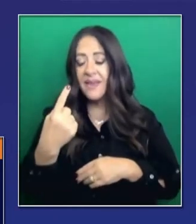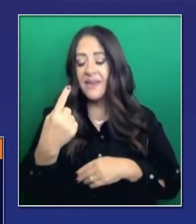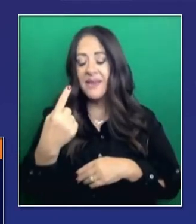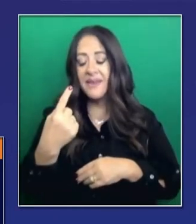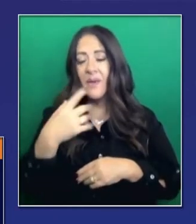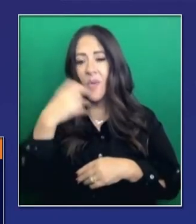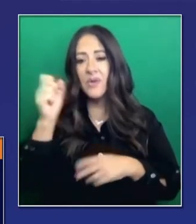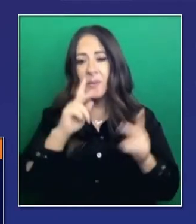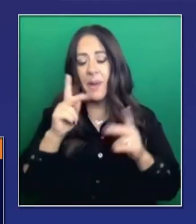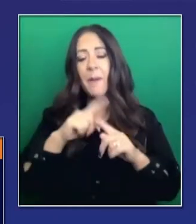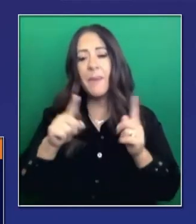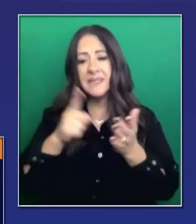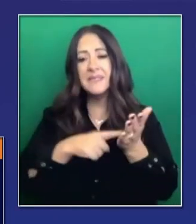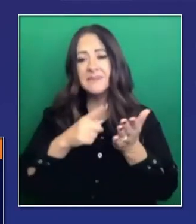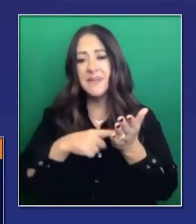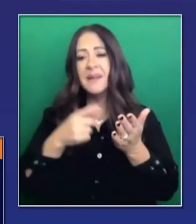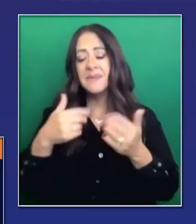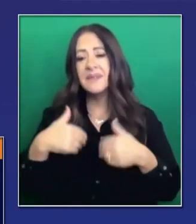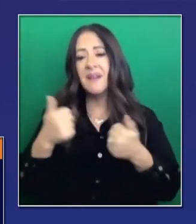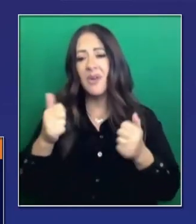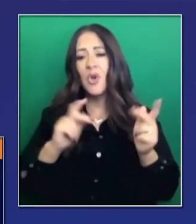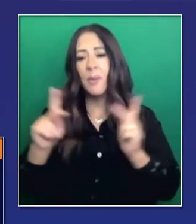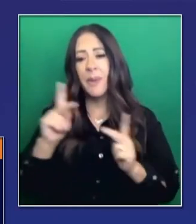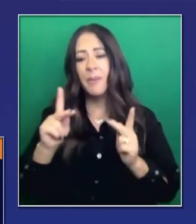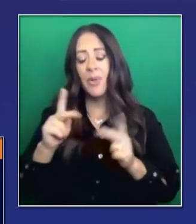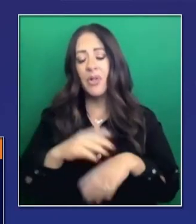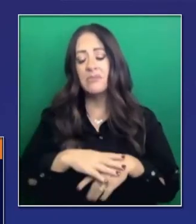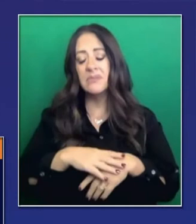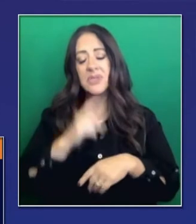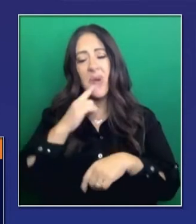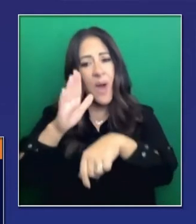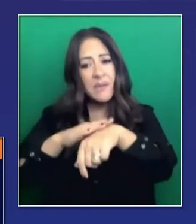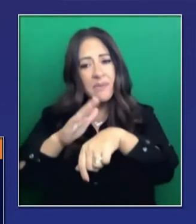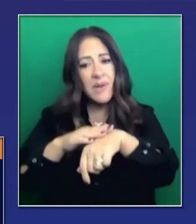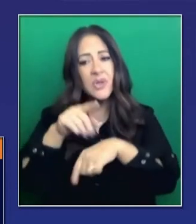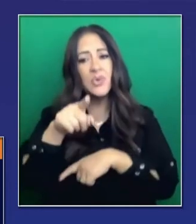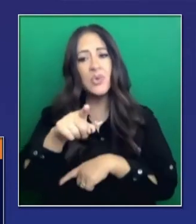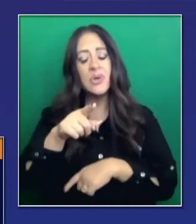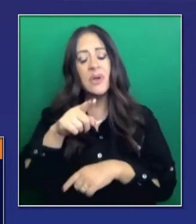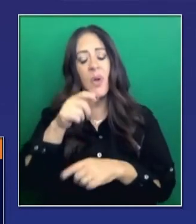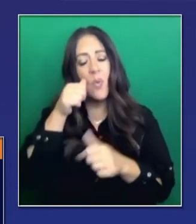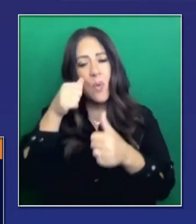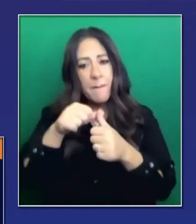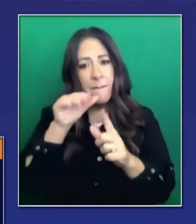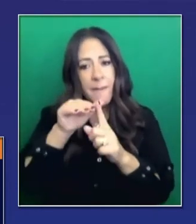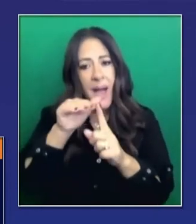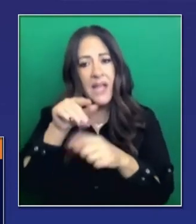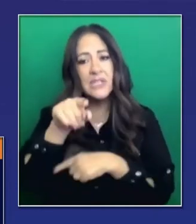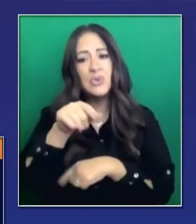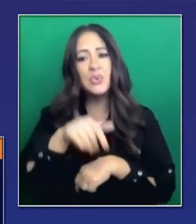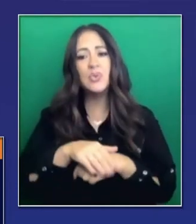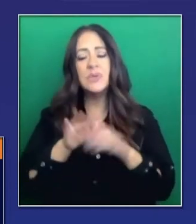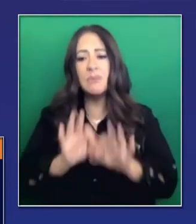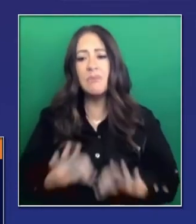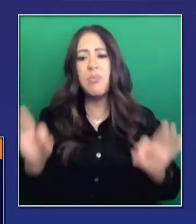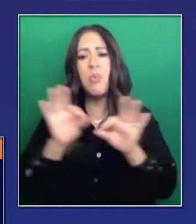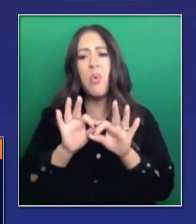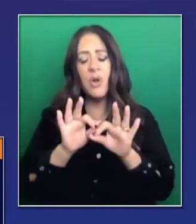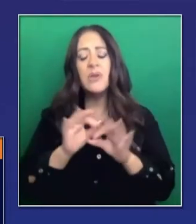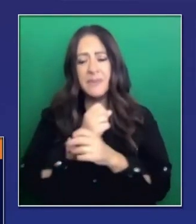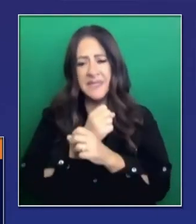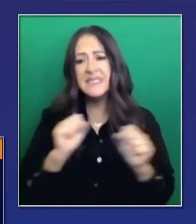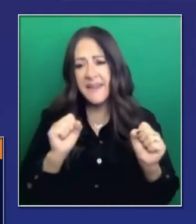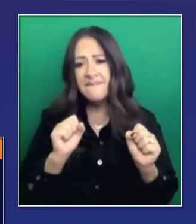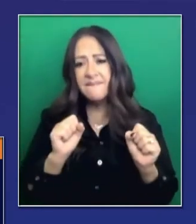cifras, pero no siempre es lo que se representa en la realidad. Un recordatorio triste de la importancia de guardar